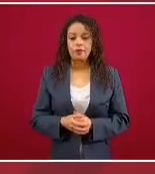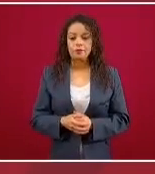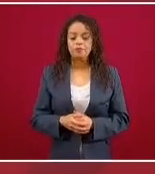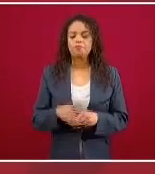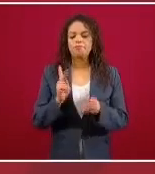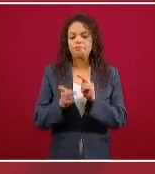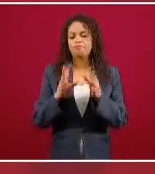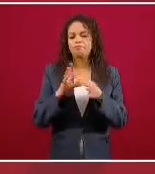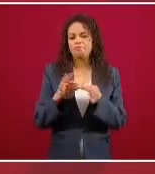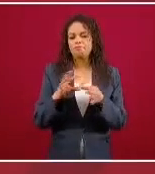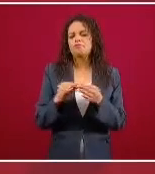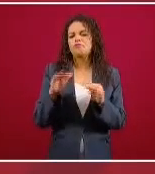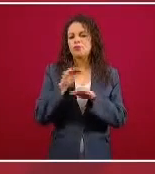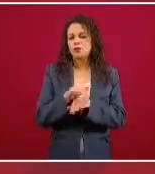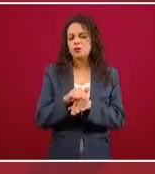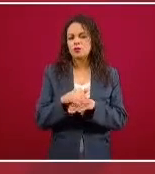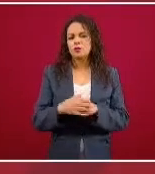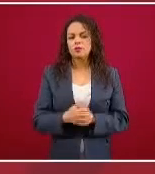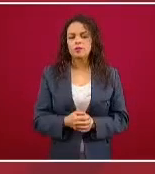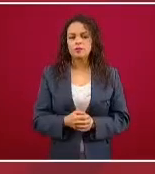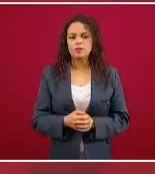vamos a hablar